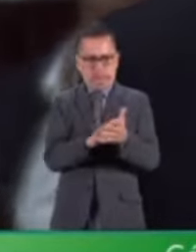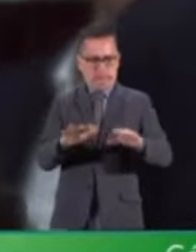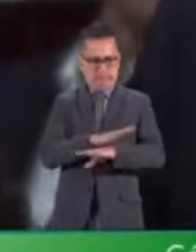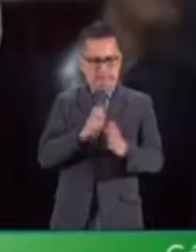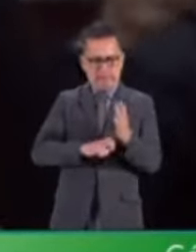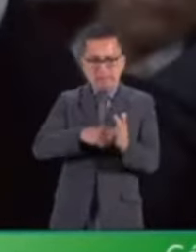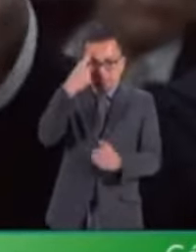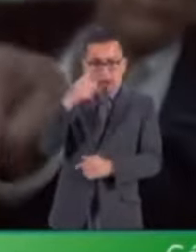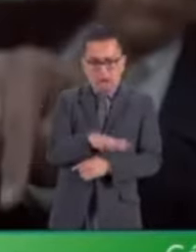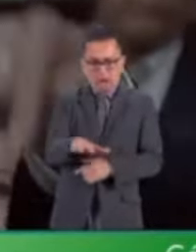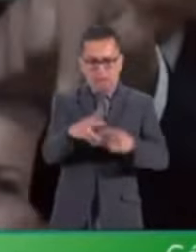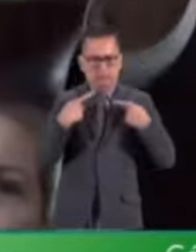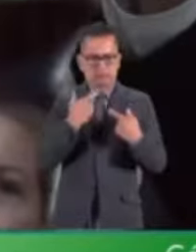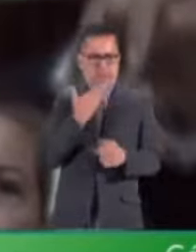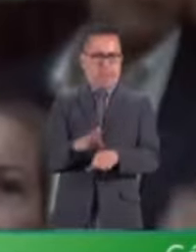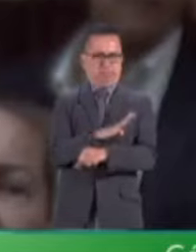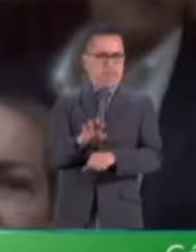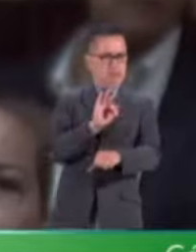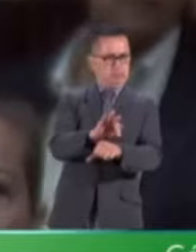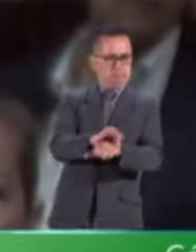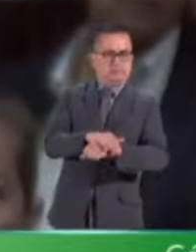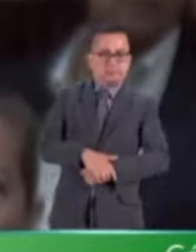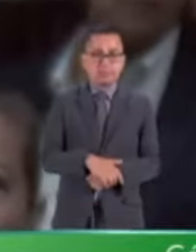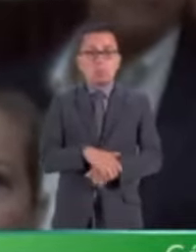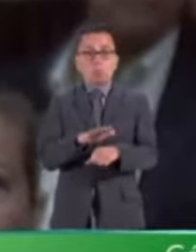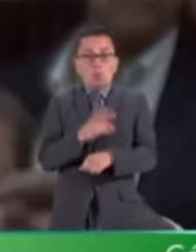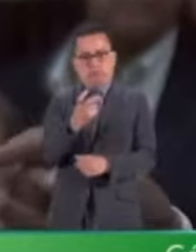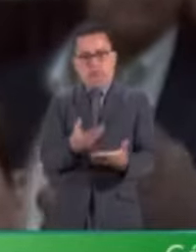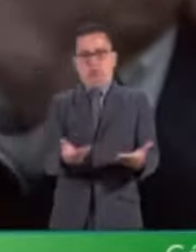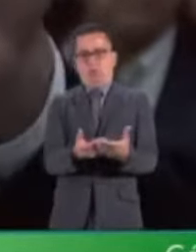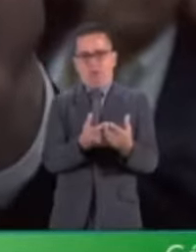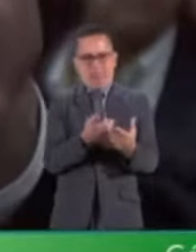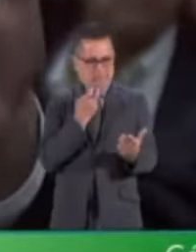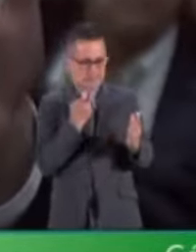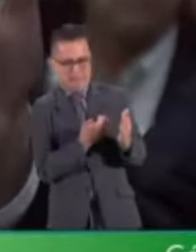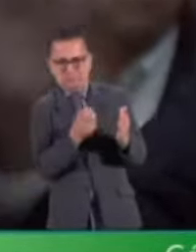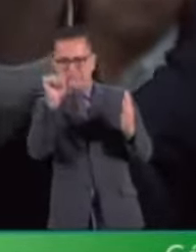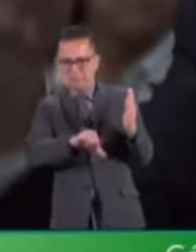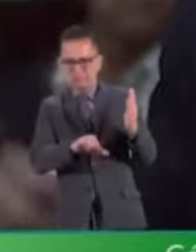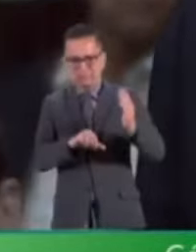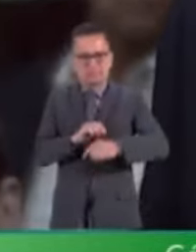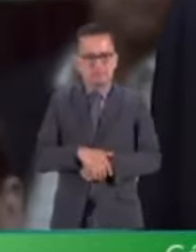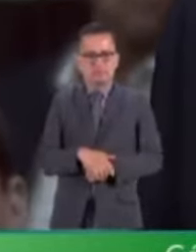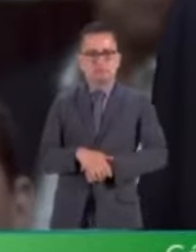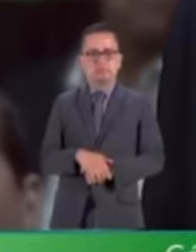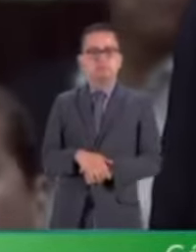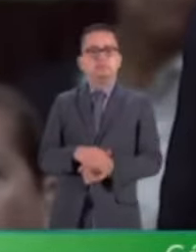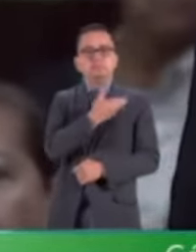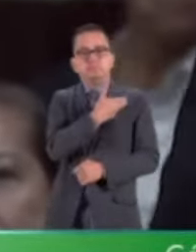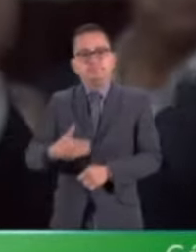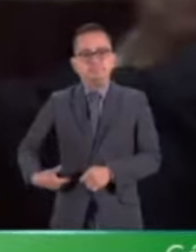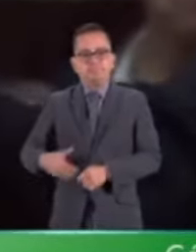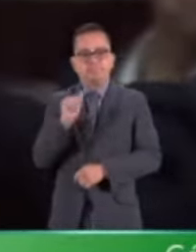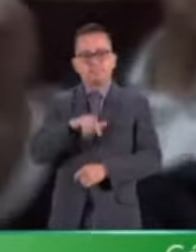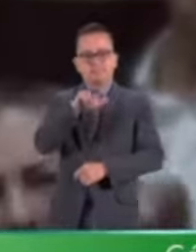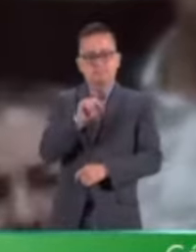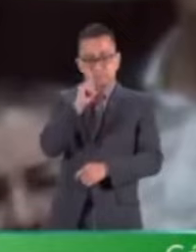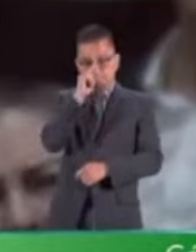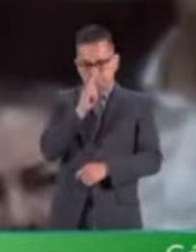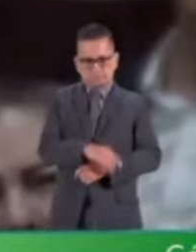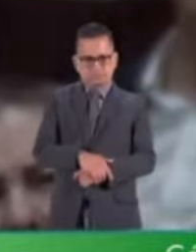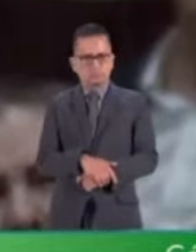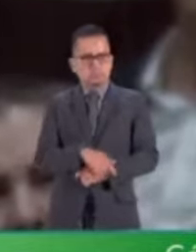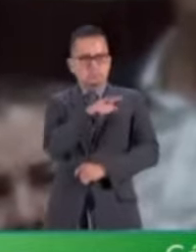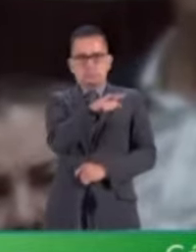población. Ese es el origen de lo que ahora tenemos. El presidente López Obrador planteó